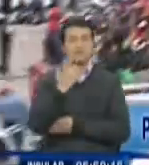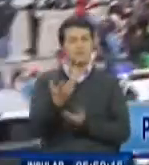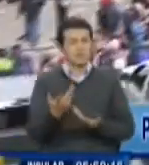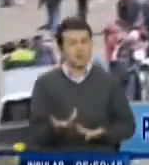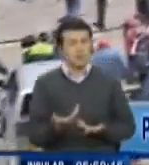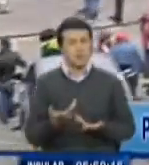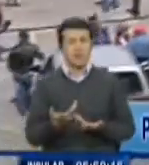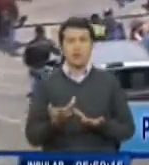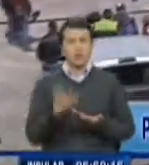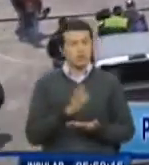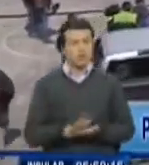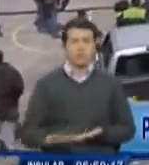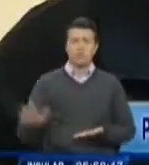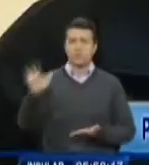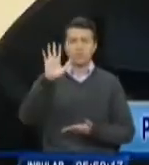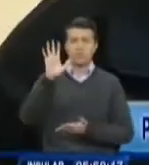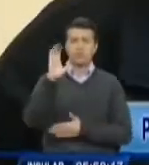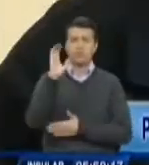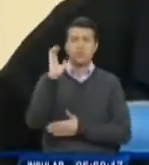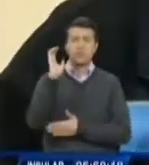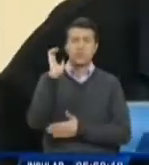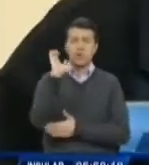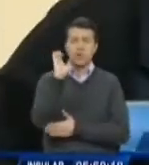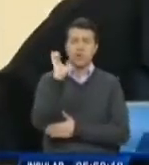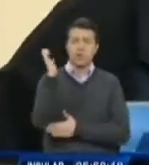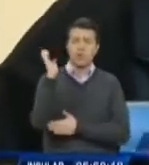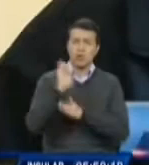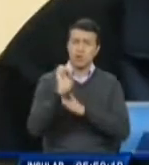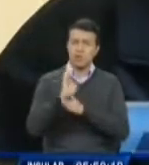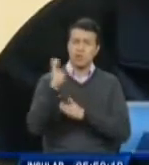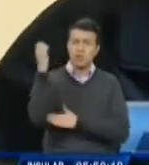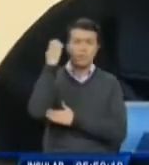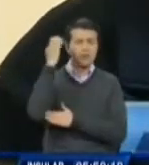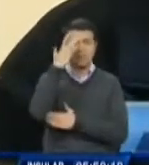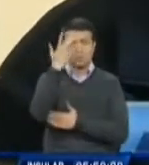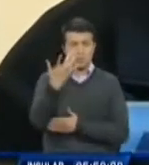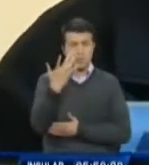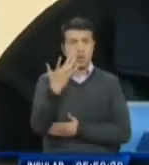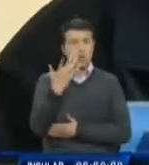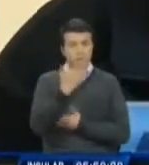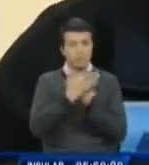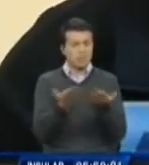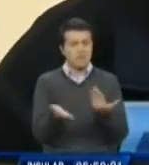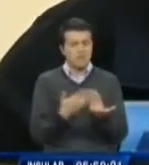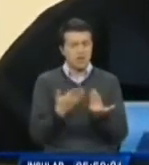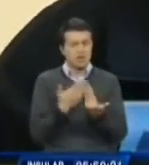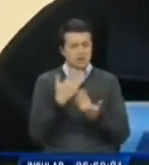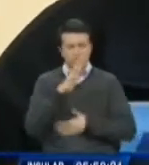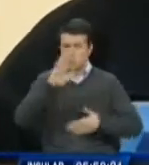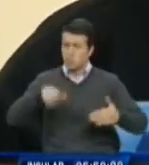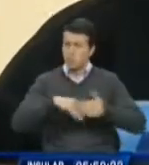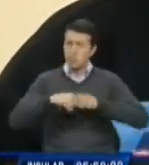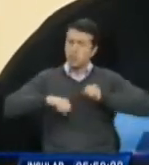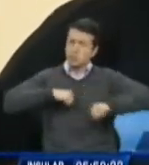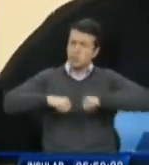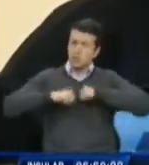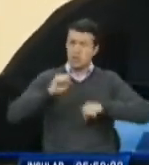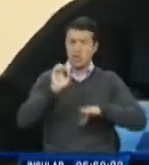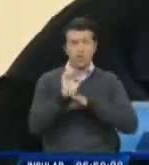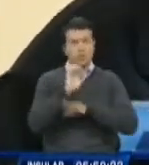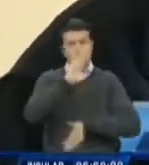tiene una cobertura nacional este decreto tan sencillo como que todo el país o todos los esfuerzos del país